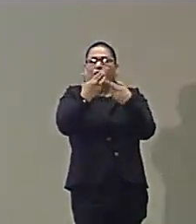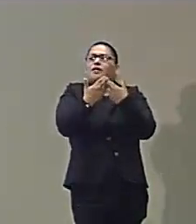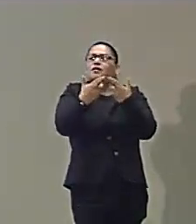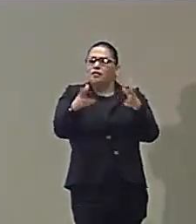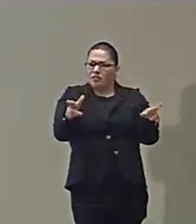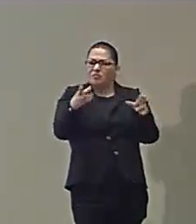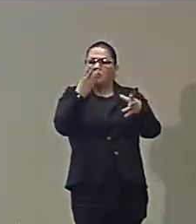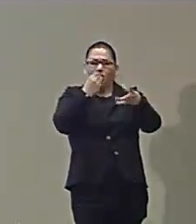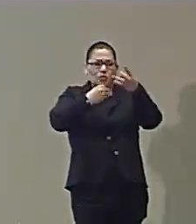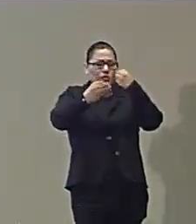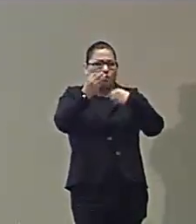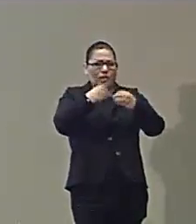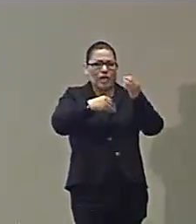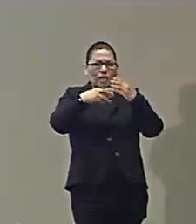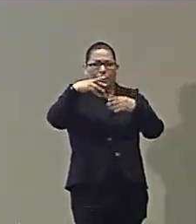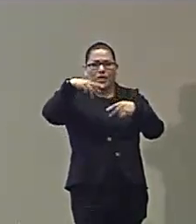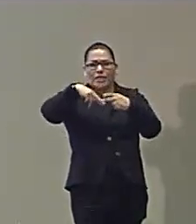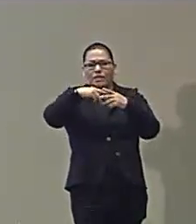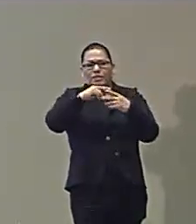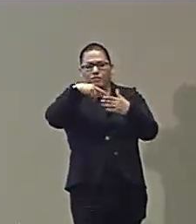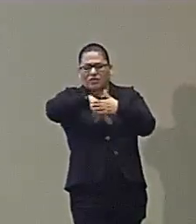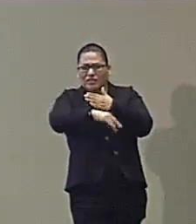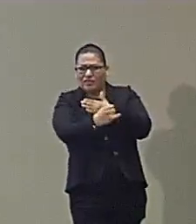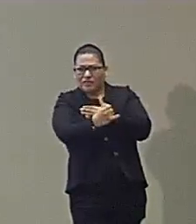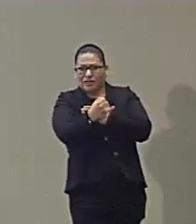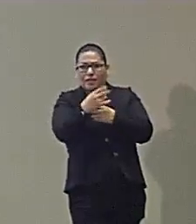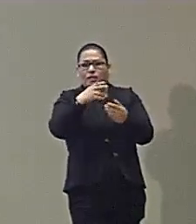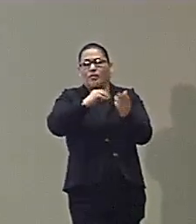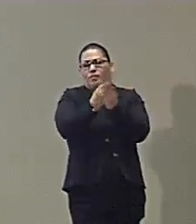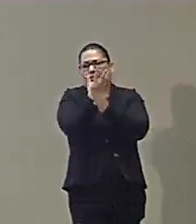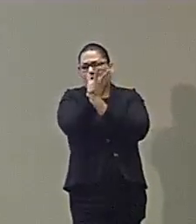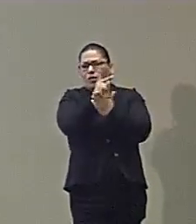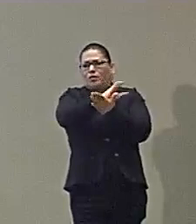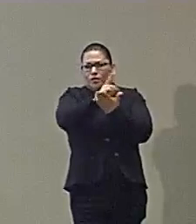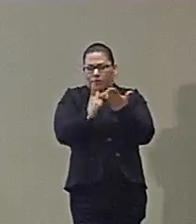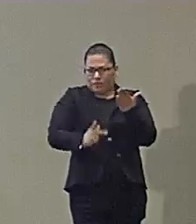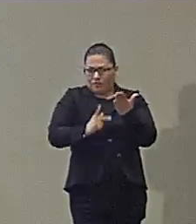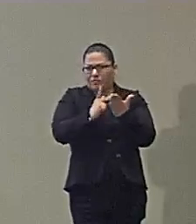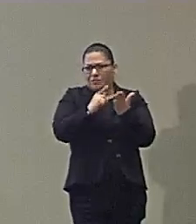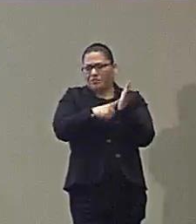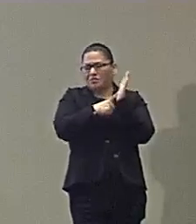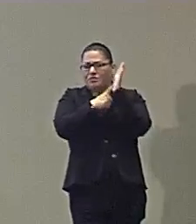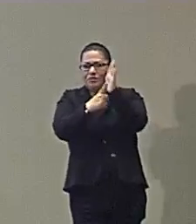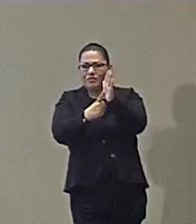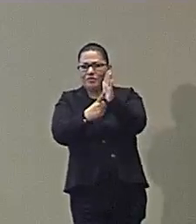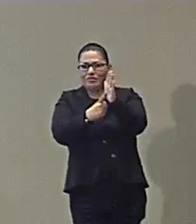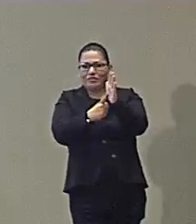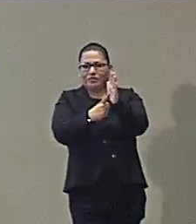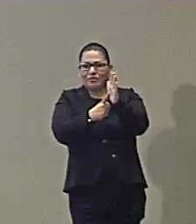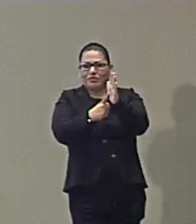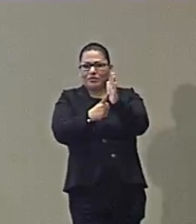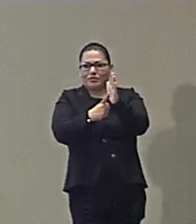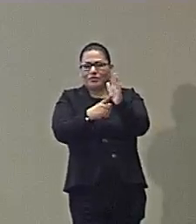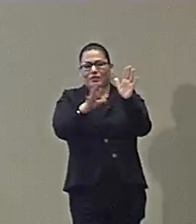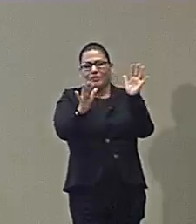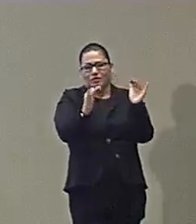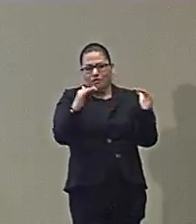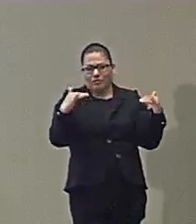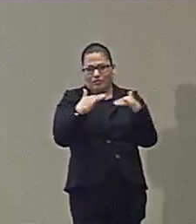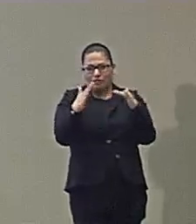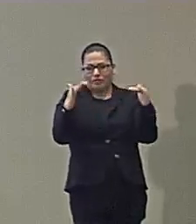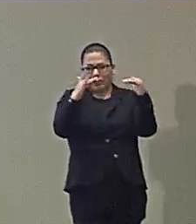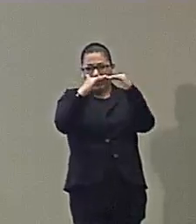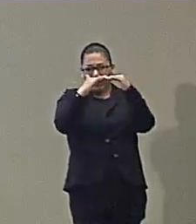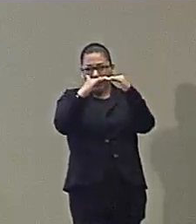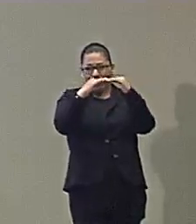que mezcla raíces y nuevas propuestas de apreciar su riqueza natural y la belleza de sus